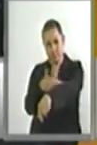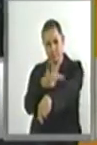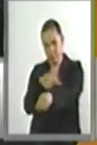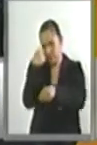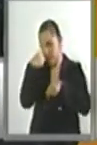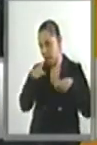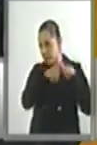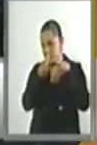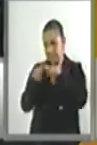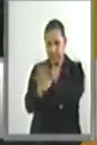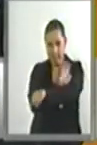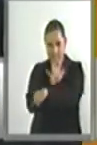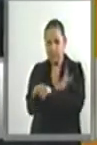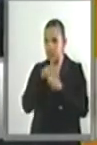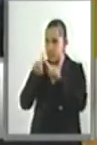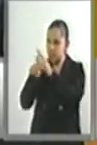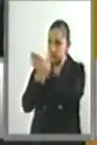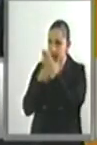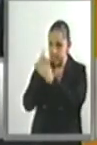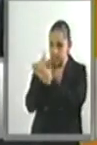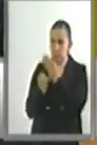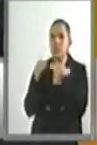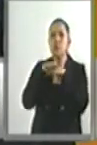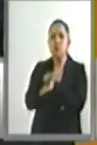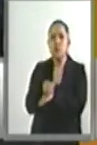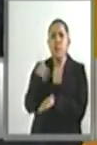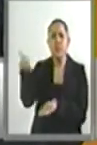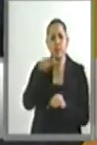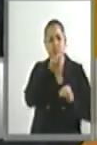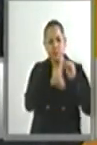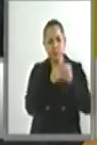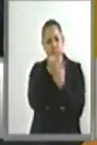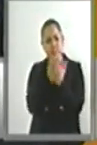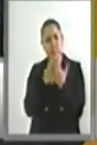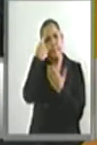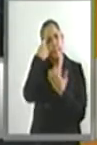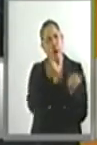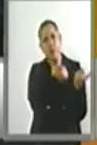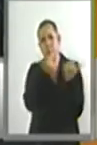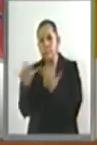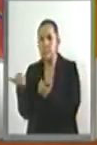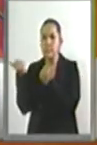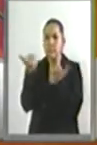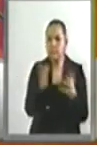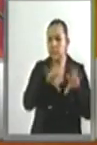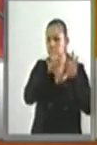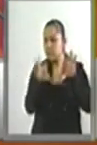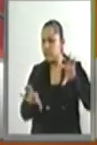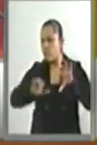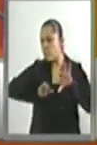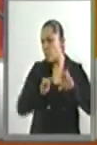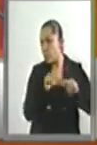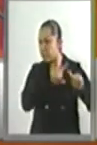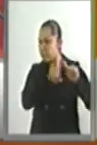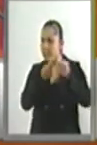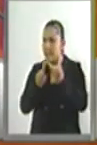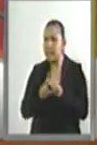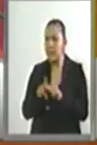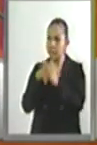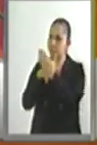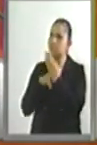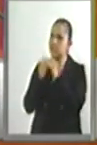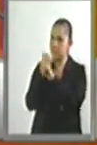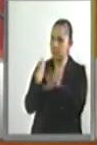la capacidad por ducto de almacenamiento en Rosarito y Guaymas. Y además, se